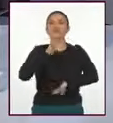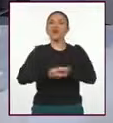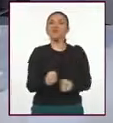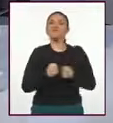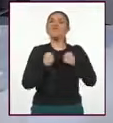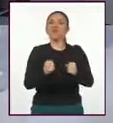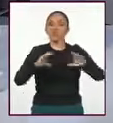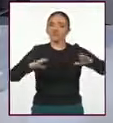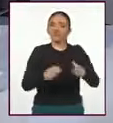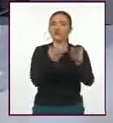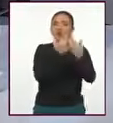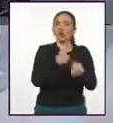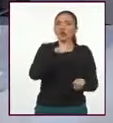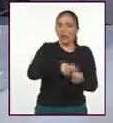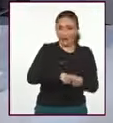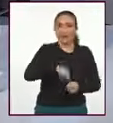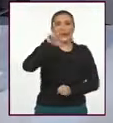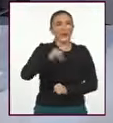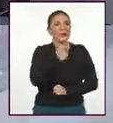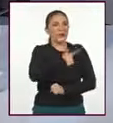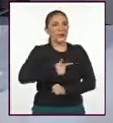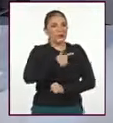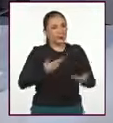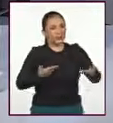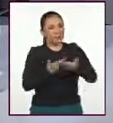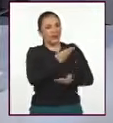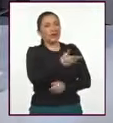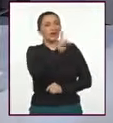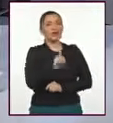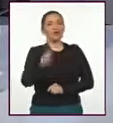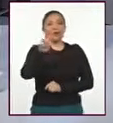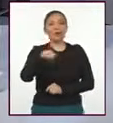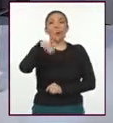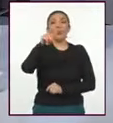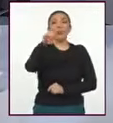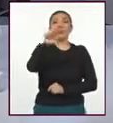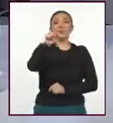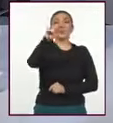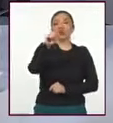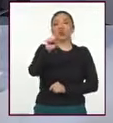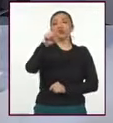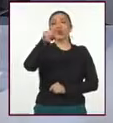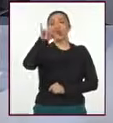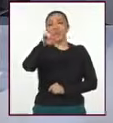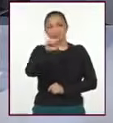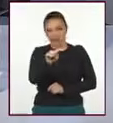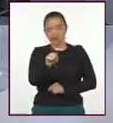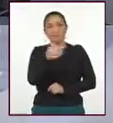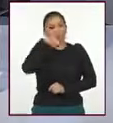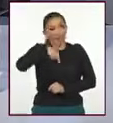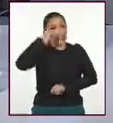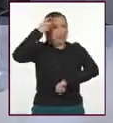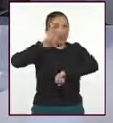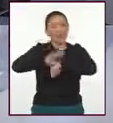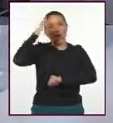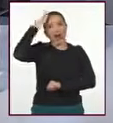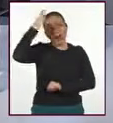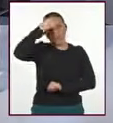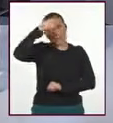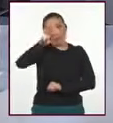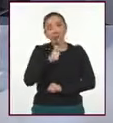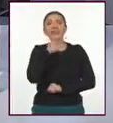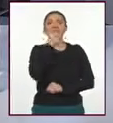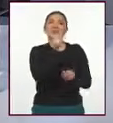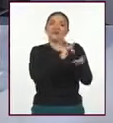social. Y para ello, tengo el gusto de presentar al doctor Modesto Solís Espinosa. En nombre de la Dirección General de Aprende, te damos